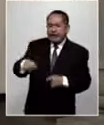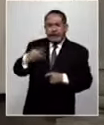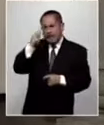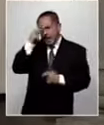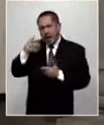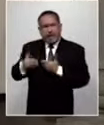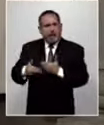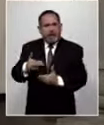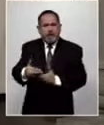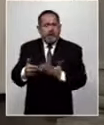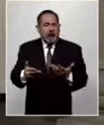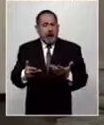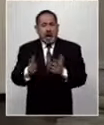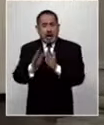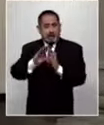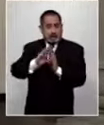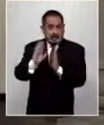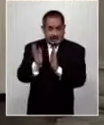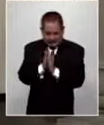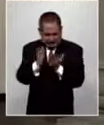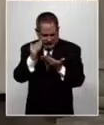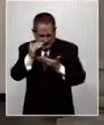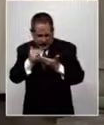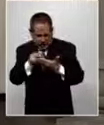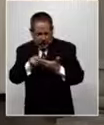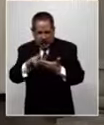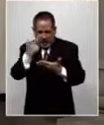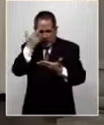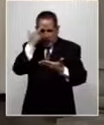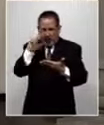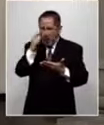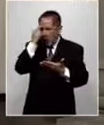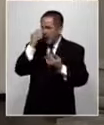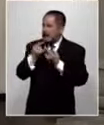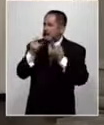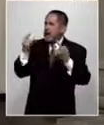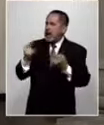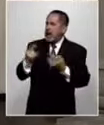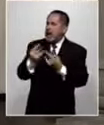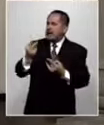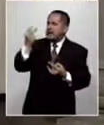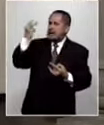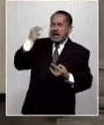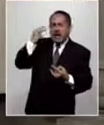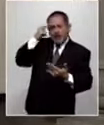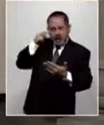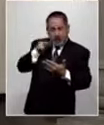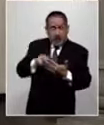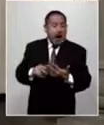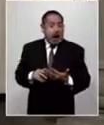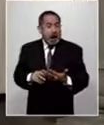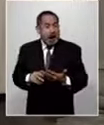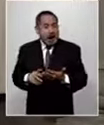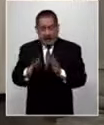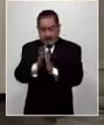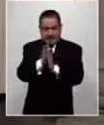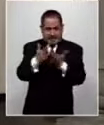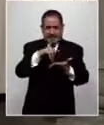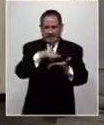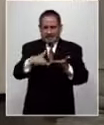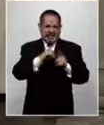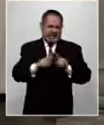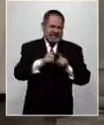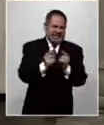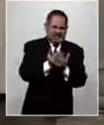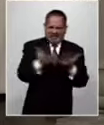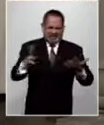cuyo resguardo permite mantener el recuerdo de capítulos de nuestro pasado. De entre los personajes que se leen a lo largo de estos